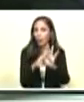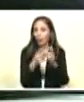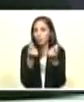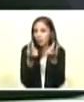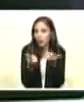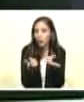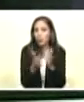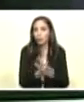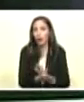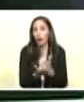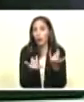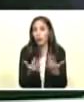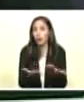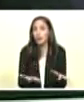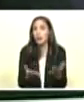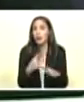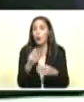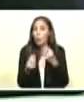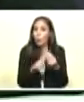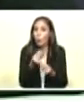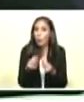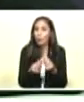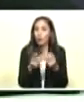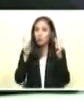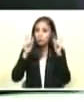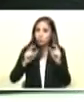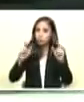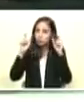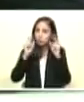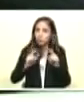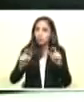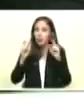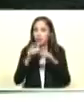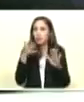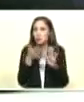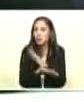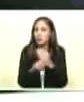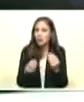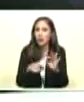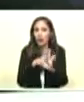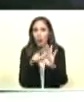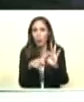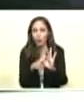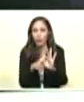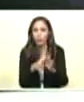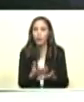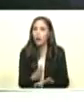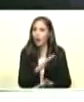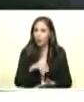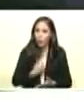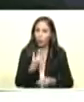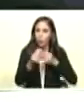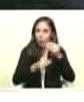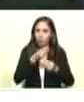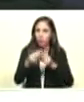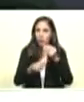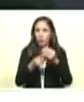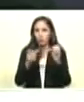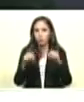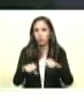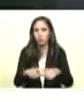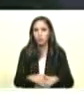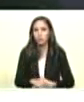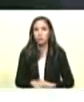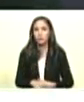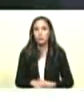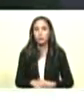Petro, tenemos que destacar la fortaleza que podemos tener en nuestras potencialidades y nuestra capacidad de generar